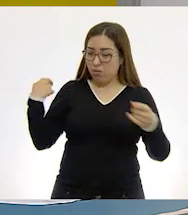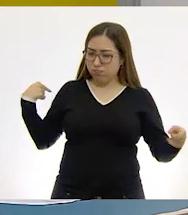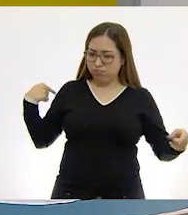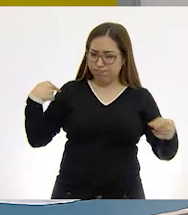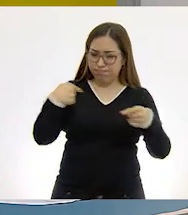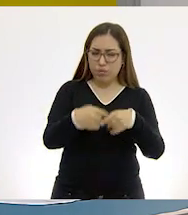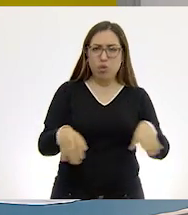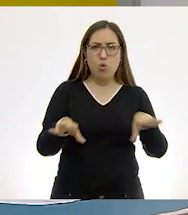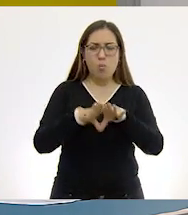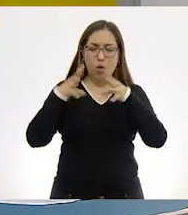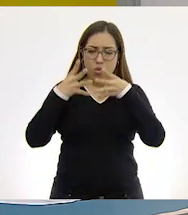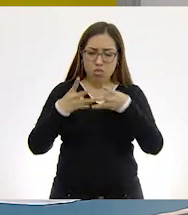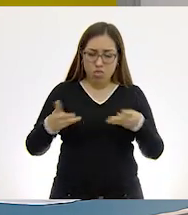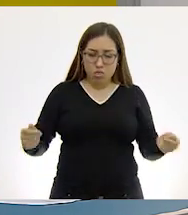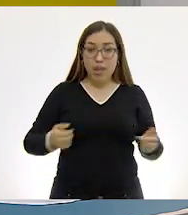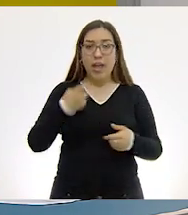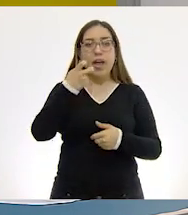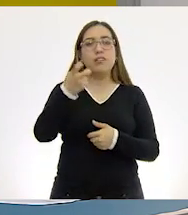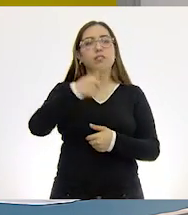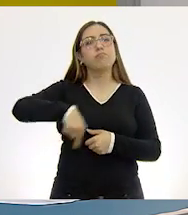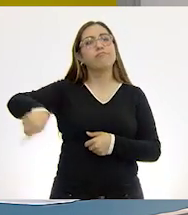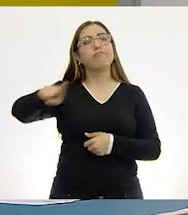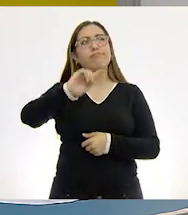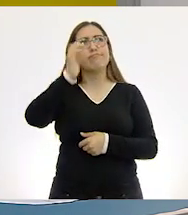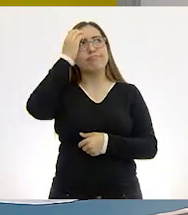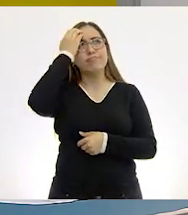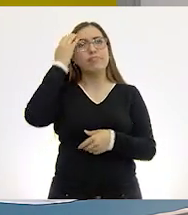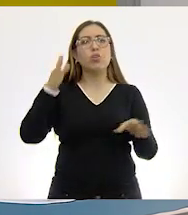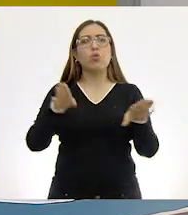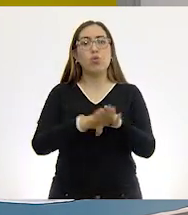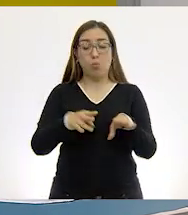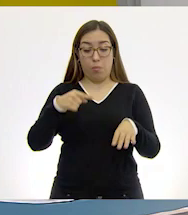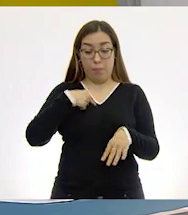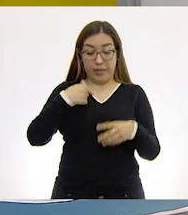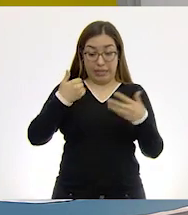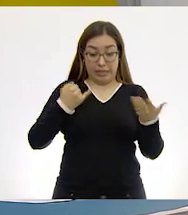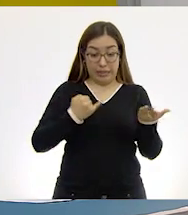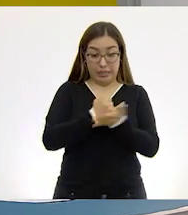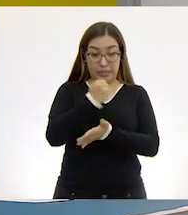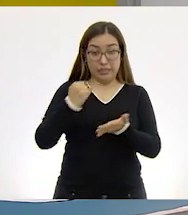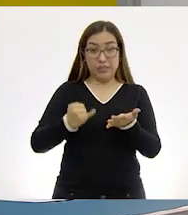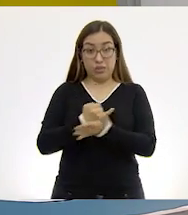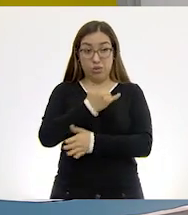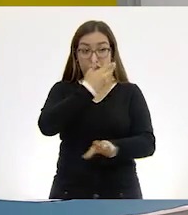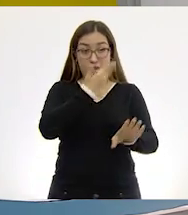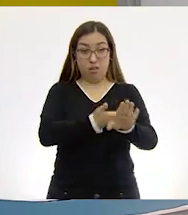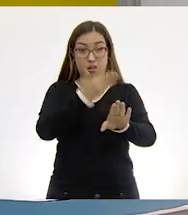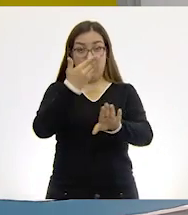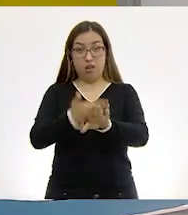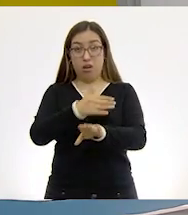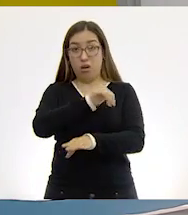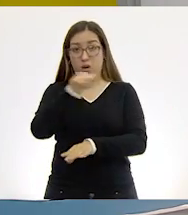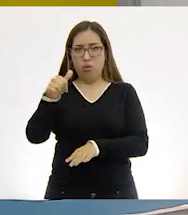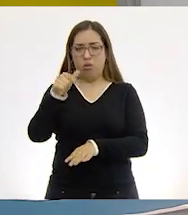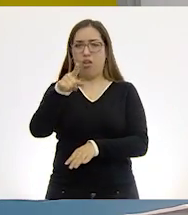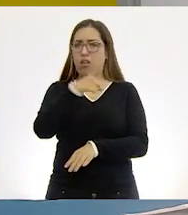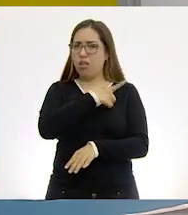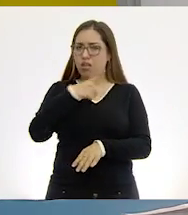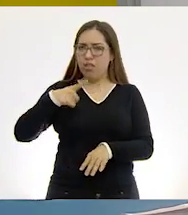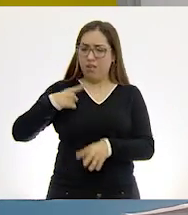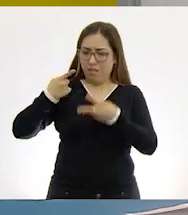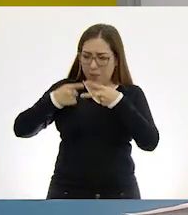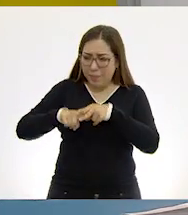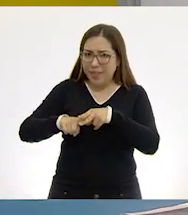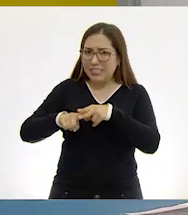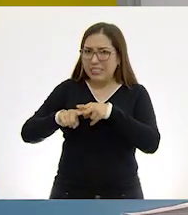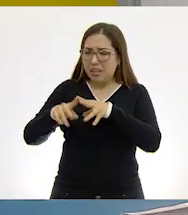reflexionar en nuestras acciones y omisiones y en cómo afectan a los demás seres vivos. Tenemos que saber, pues, de dónde venimos para